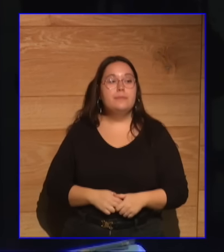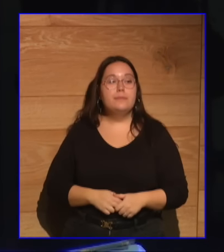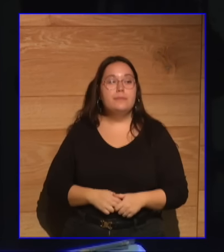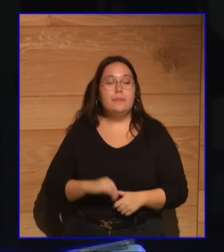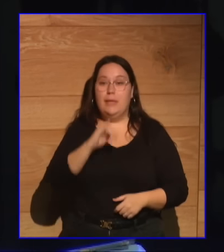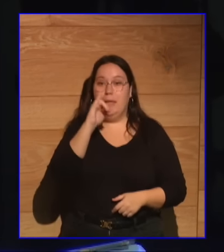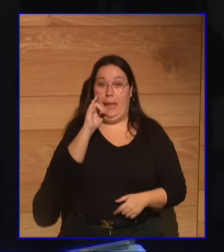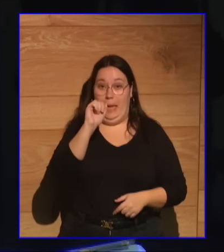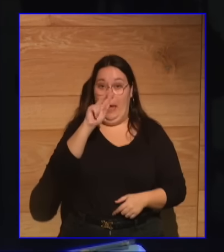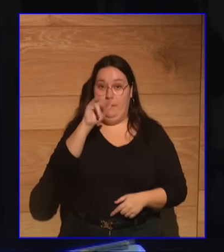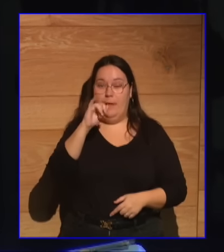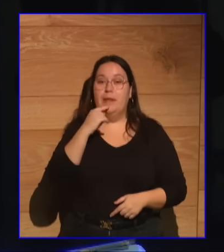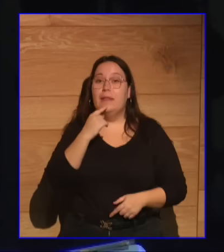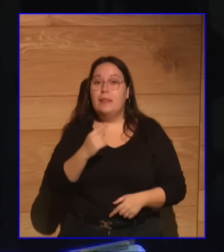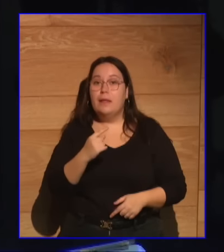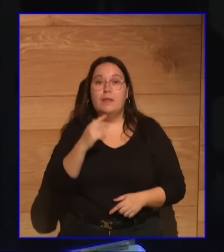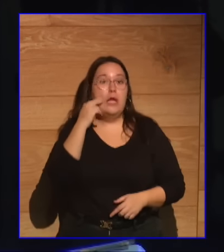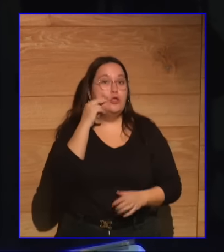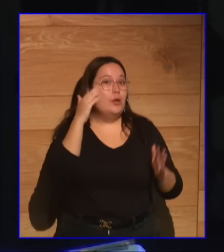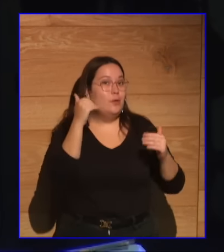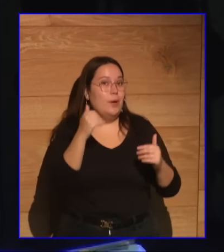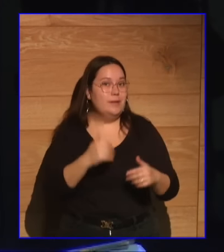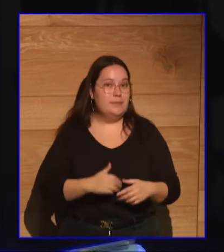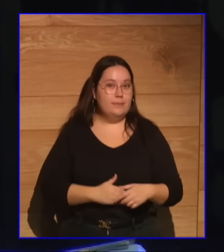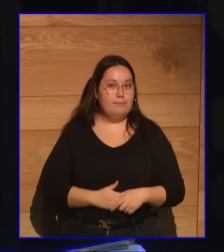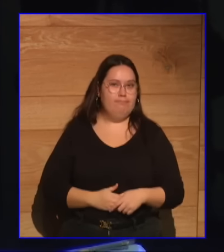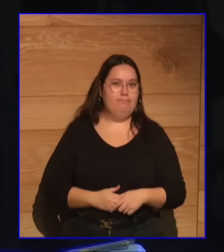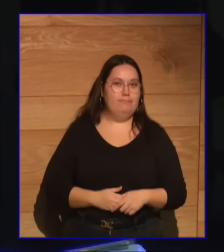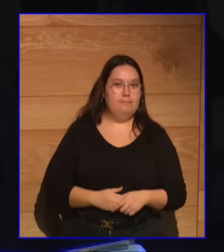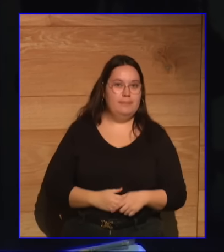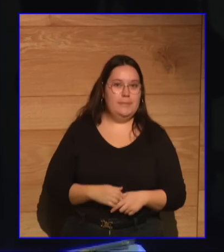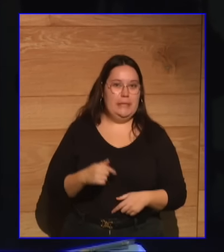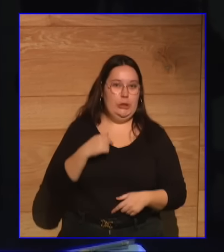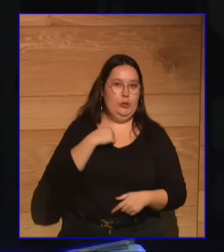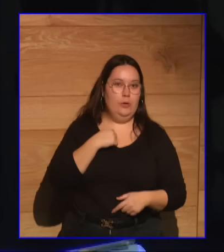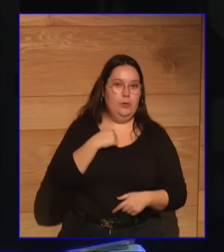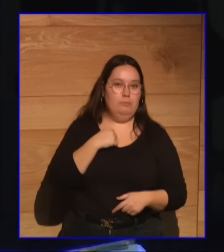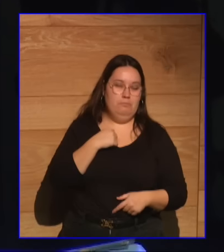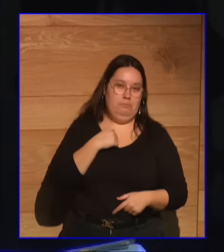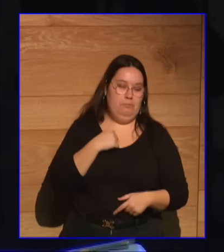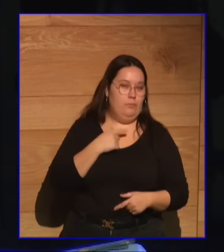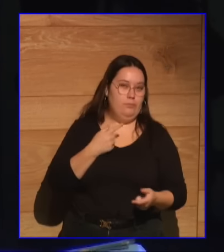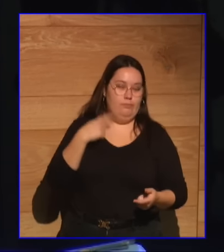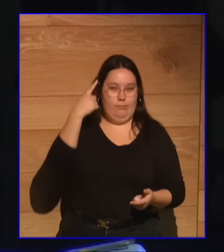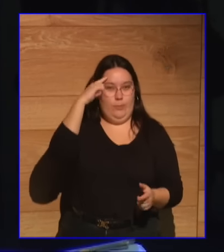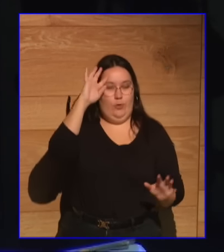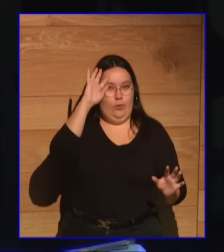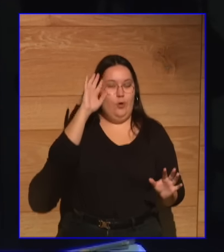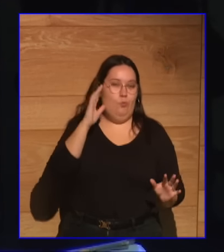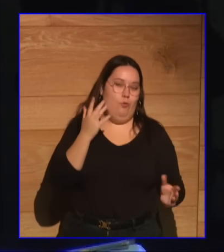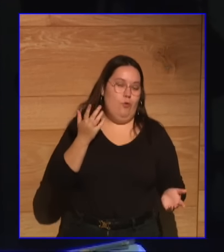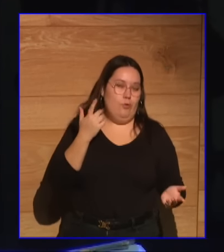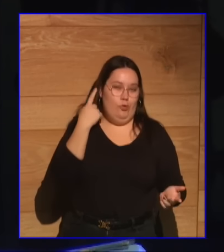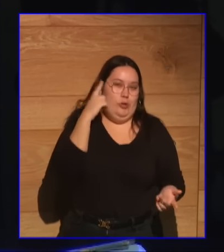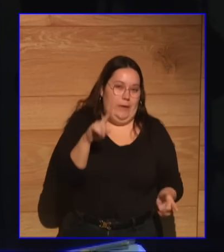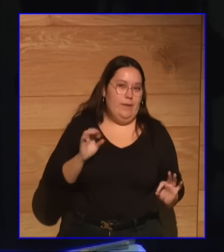Javi, no había de chocolate. Y yo creo que con bastante puntería y cierta finura, como porque siempre, no lo voy